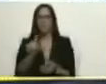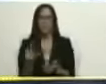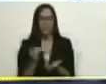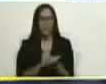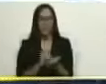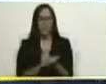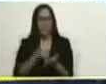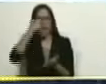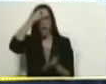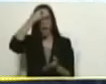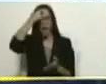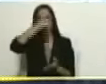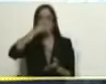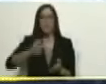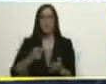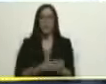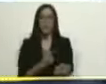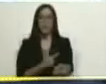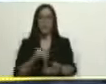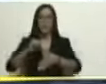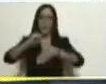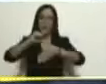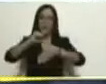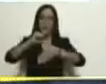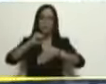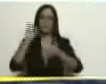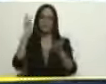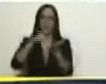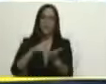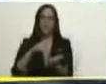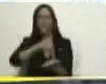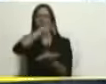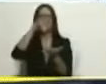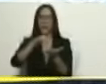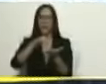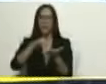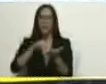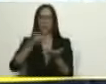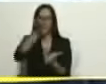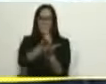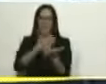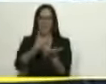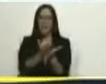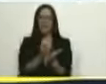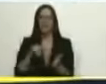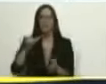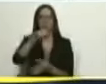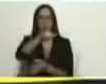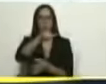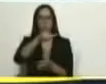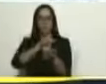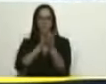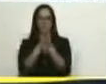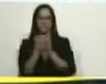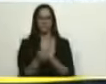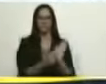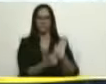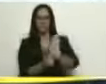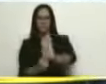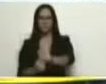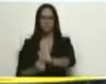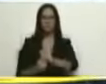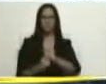a pueblos hermanos de nuestra América. Al llegar a Miami fue descuartizado y exhibido a la